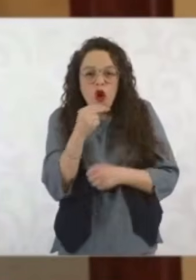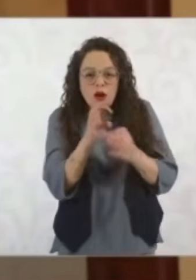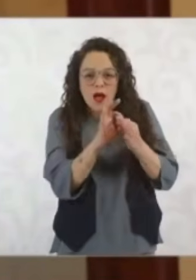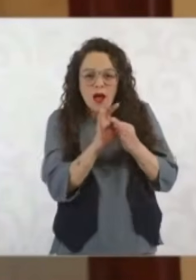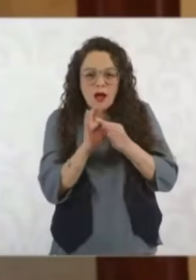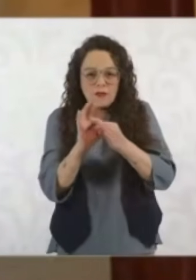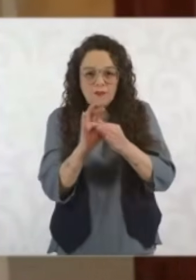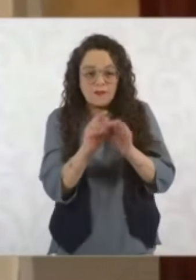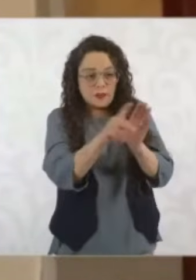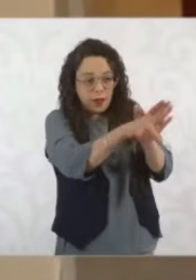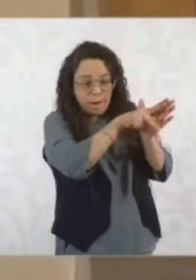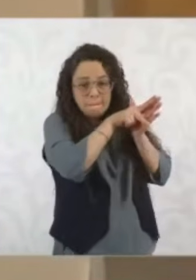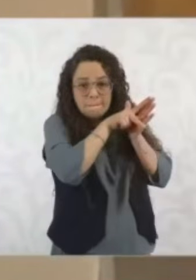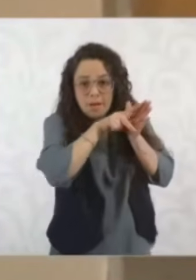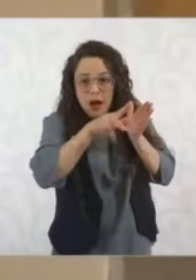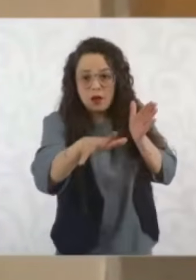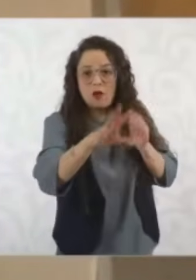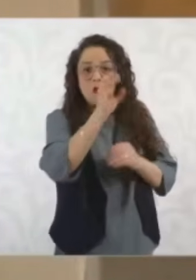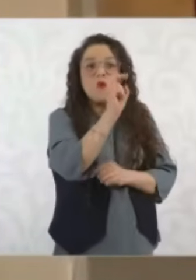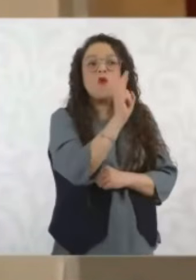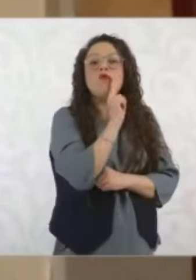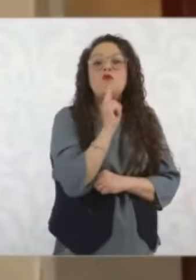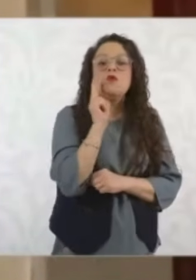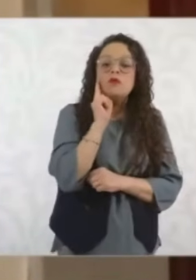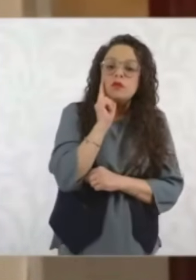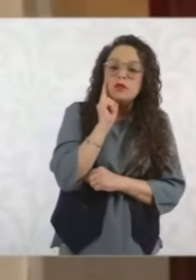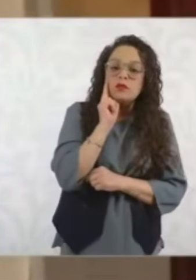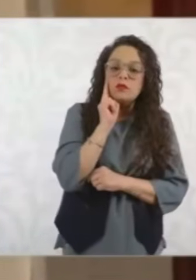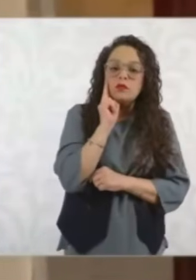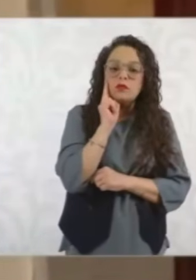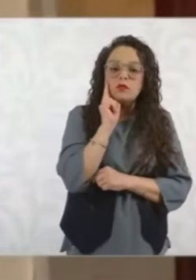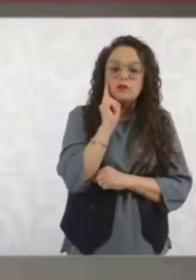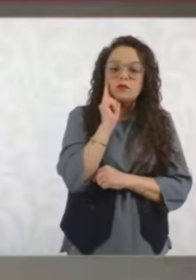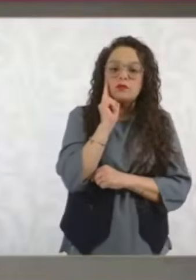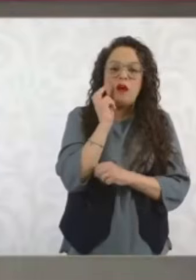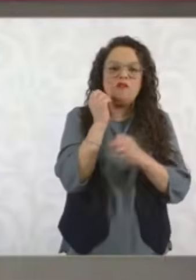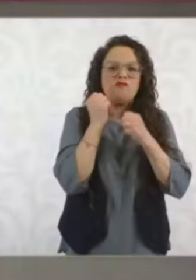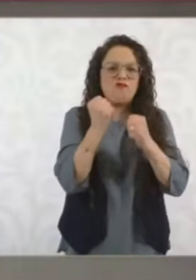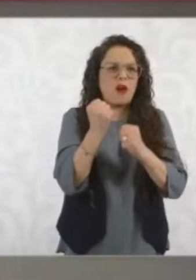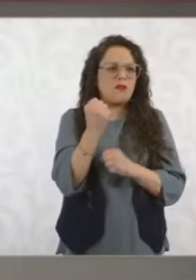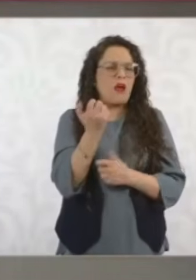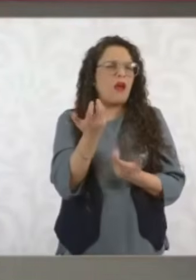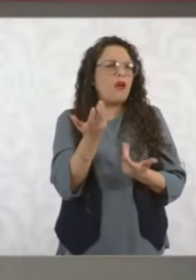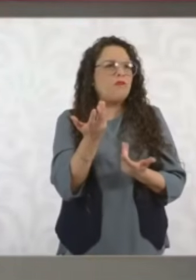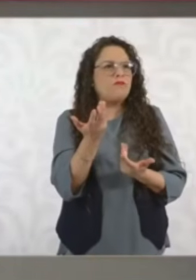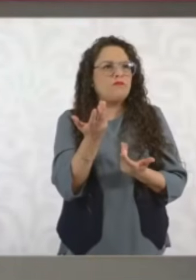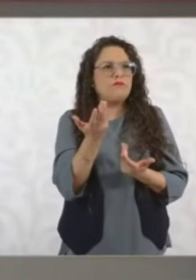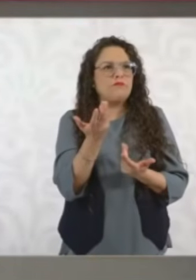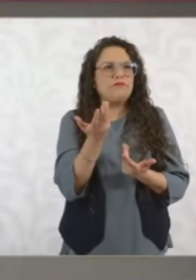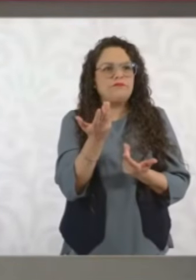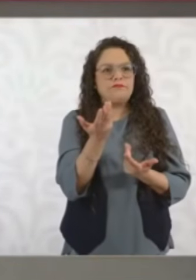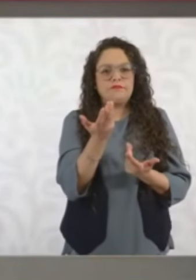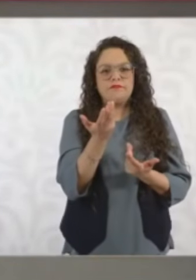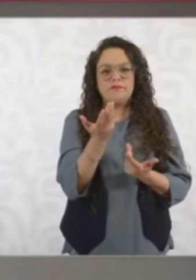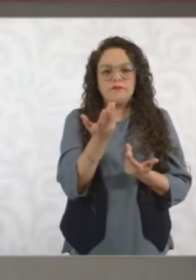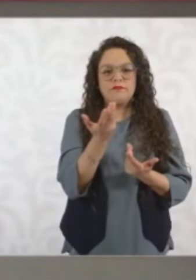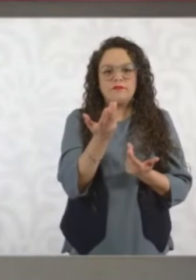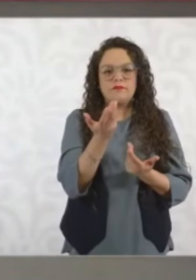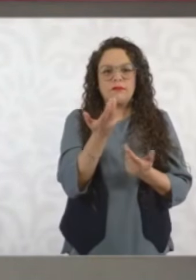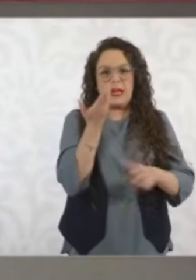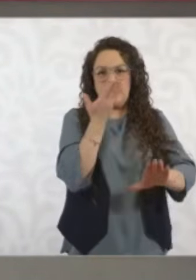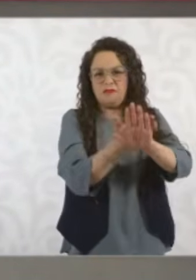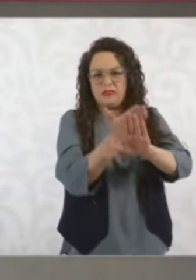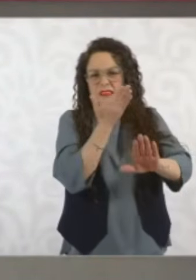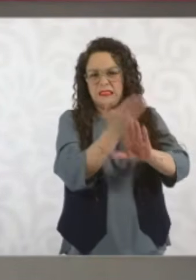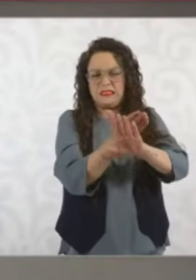planas o noticias que estén, digamos, igualmente atacando